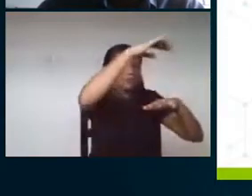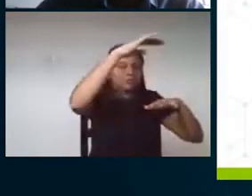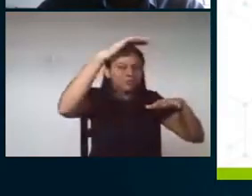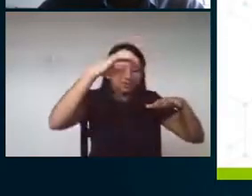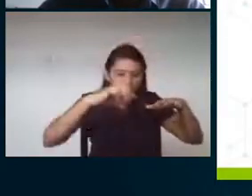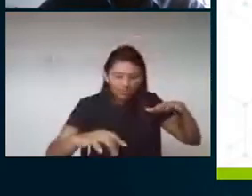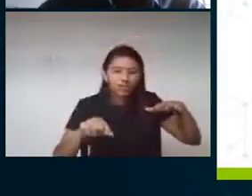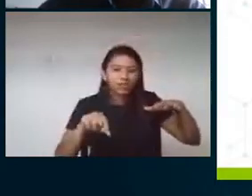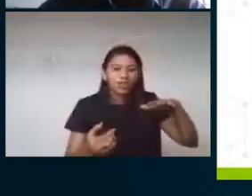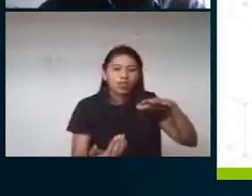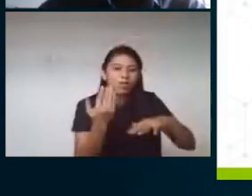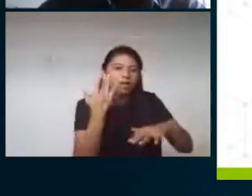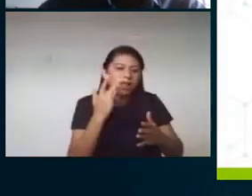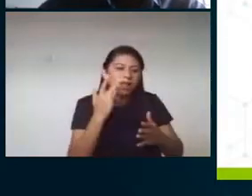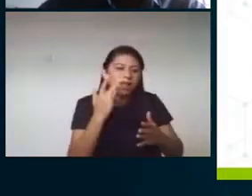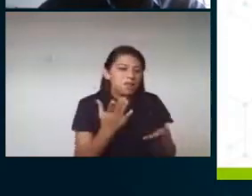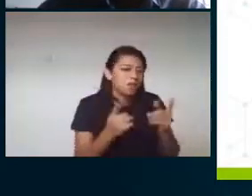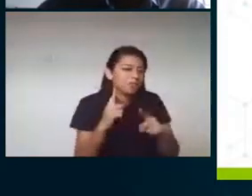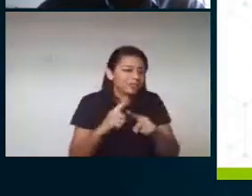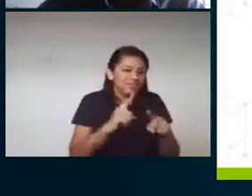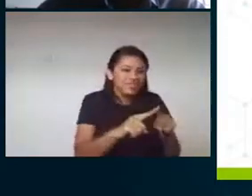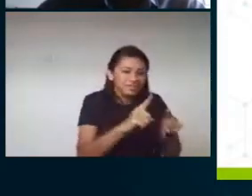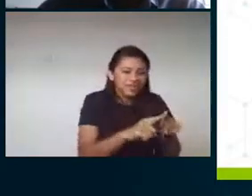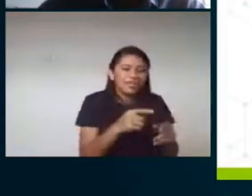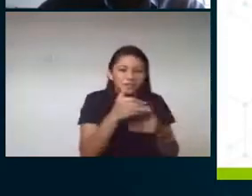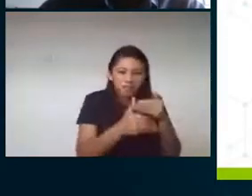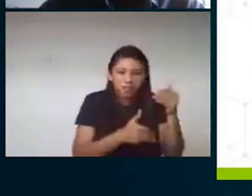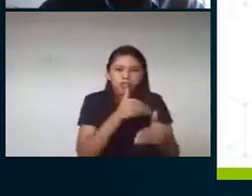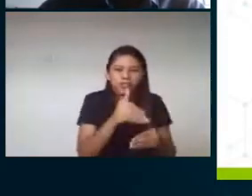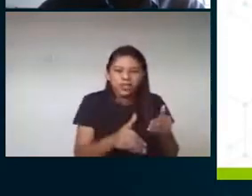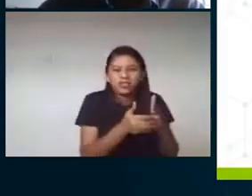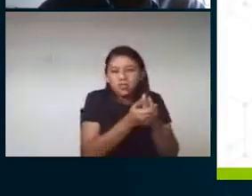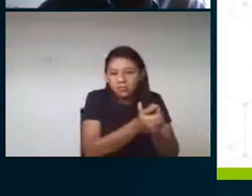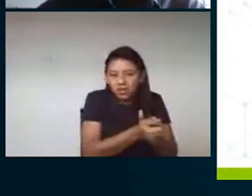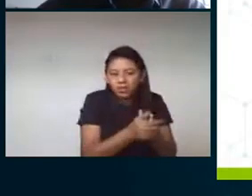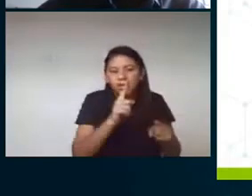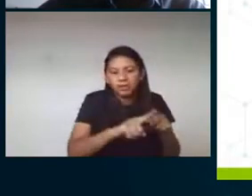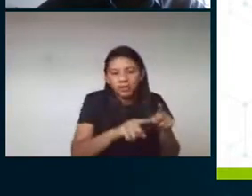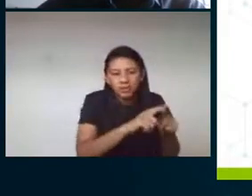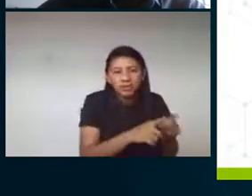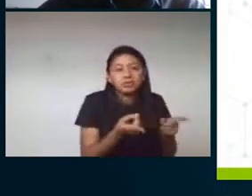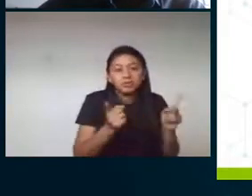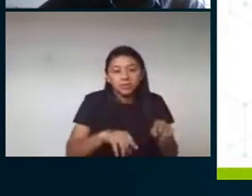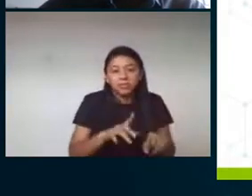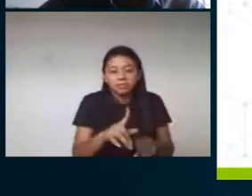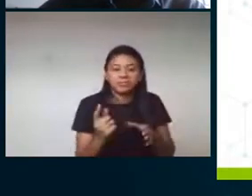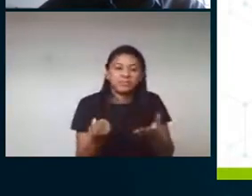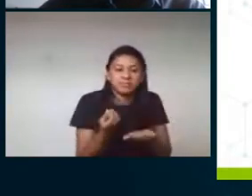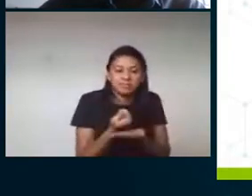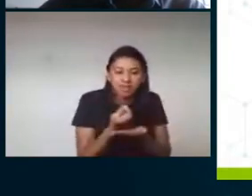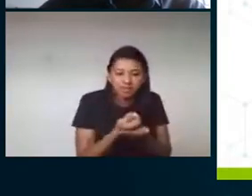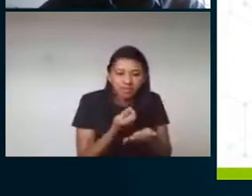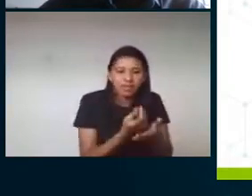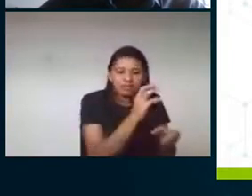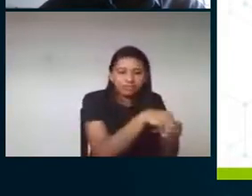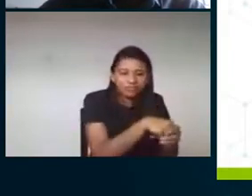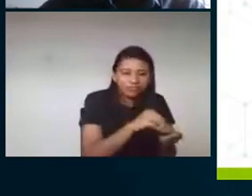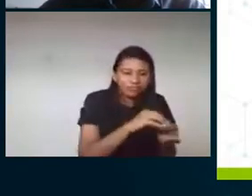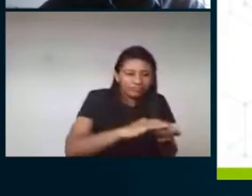patógenos biológicos y también tratamientos ya biológicos que no solamente implica